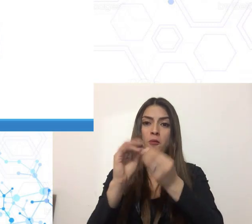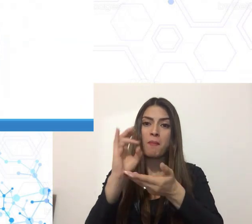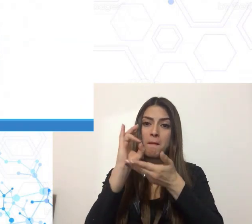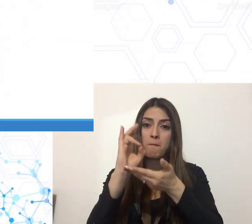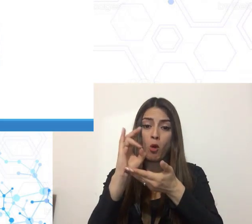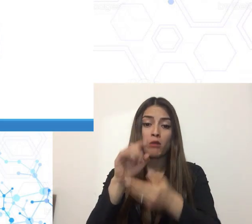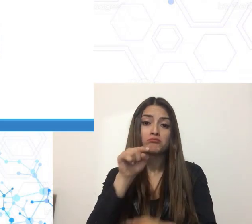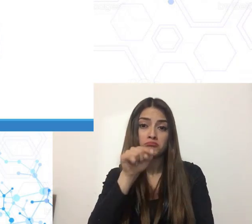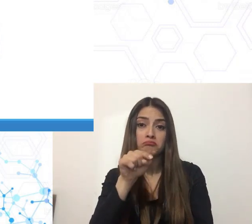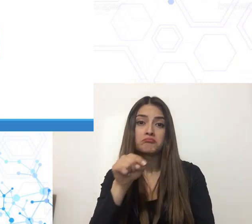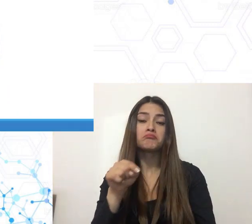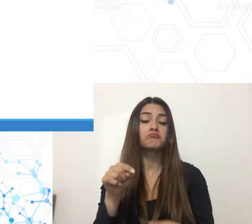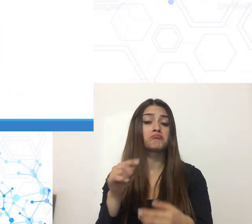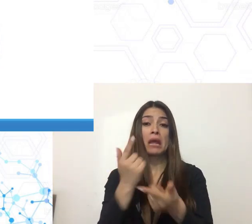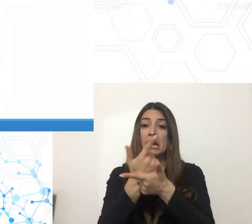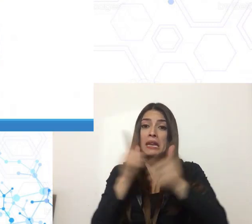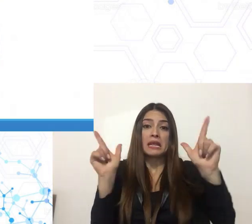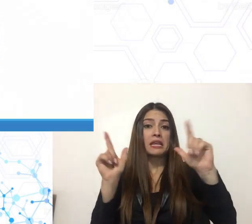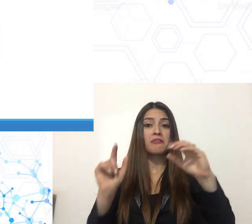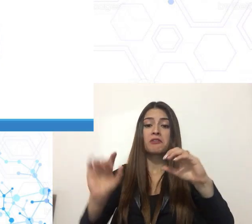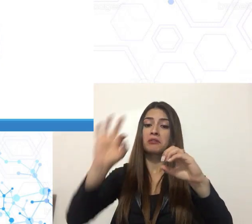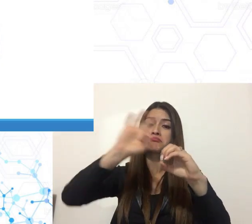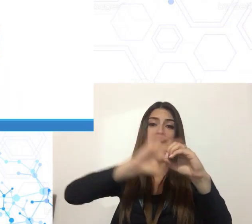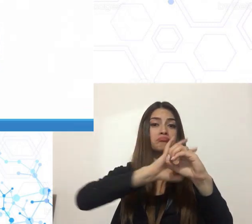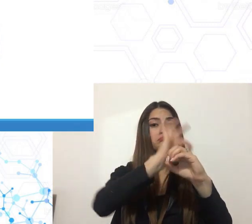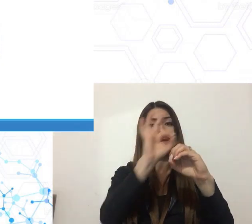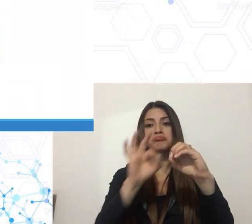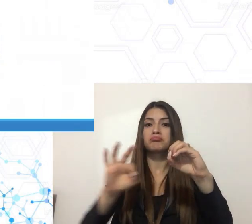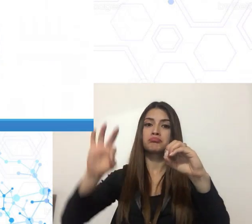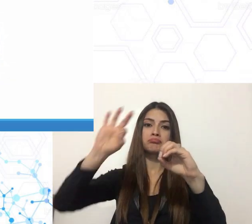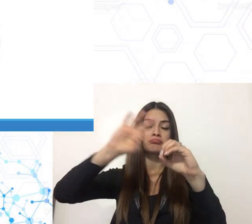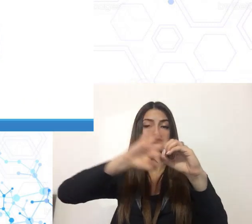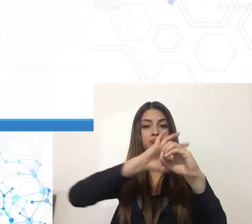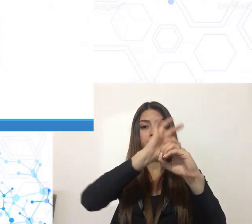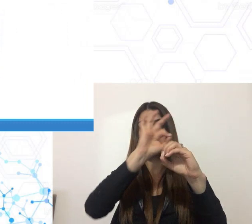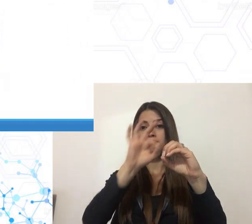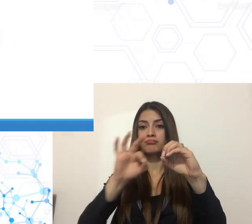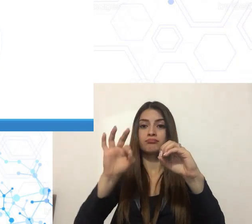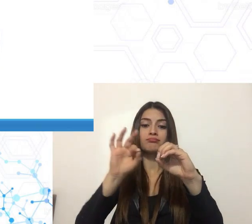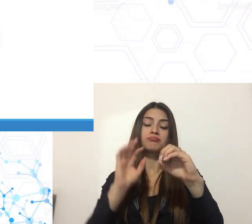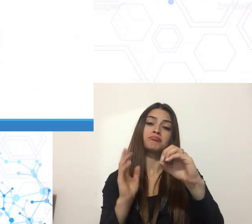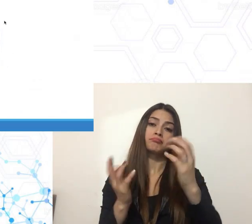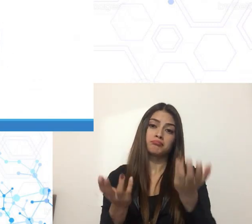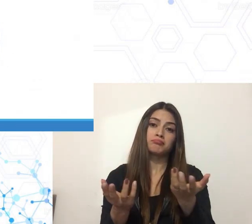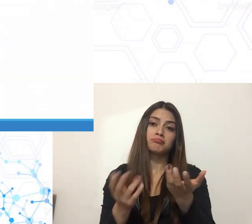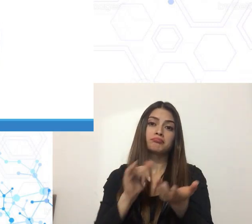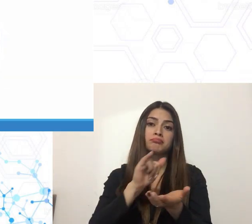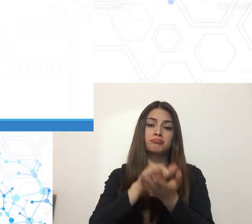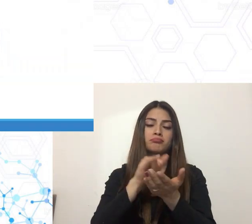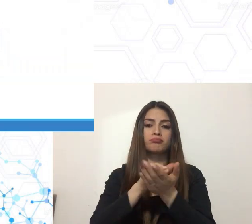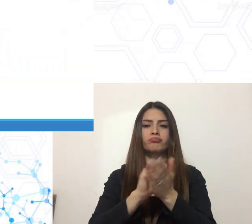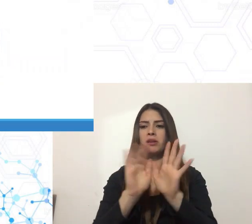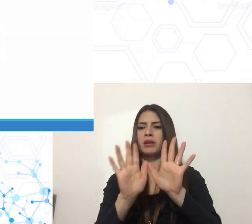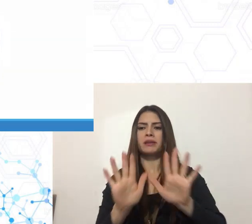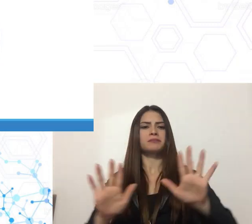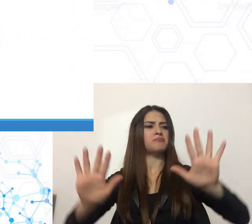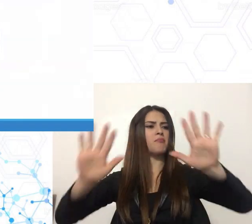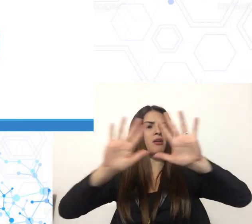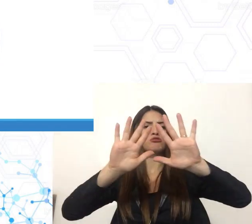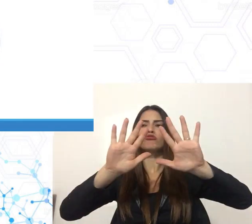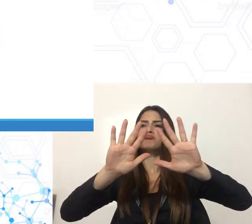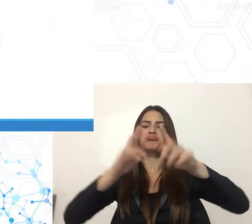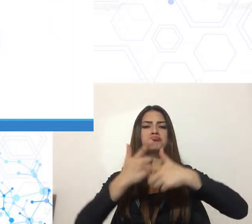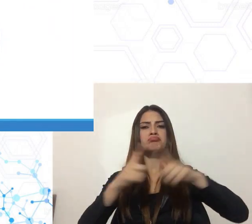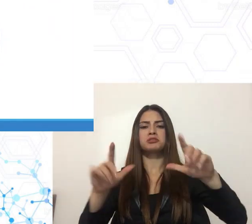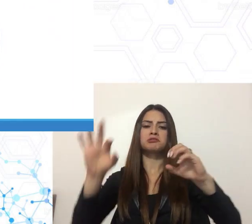de una manera aleatoria, indiscriminada, en un campo probabilístico, de tal manera que